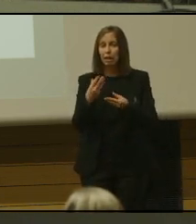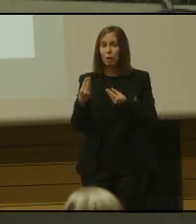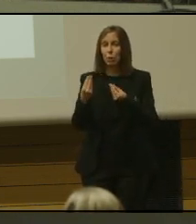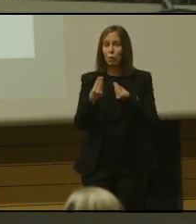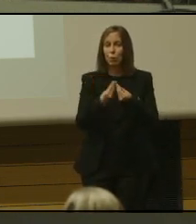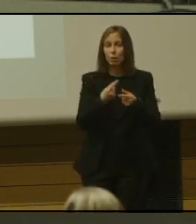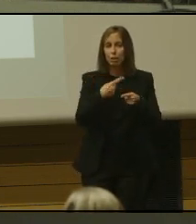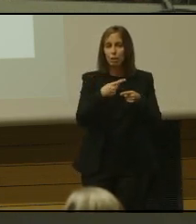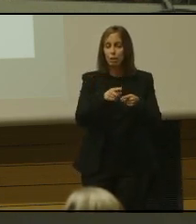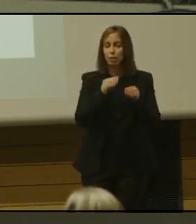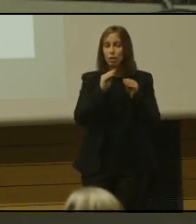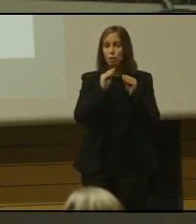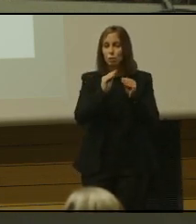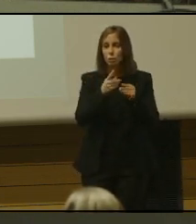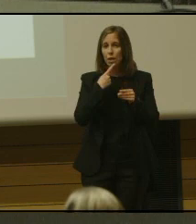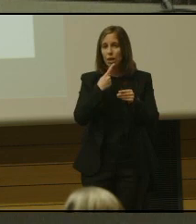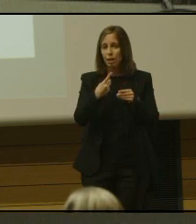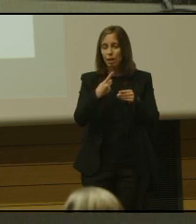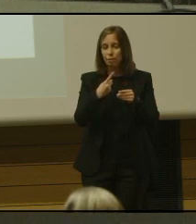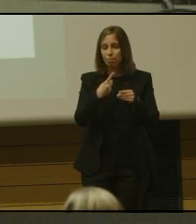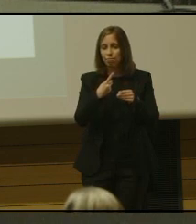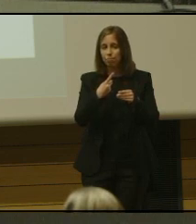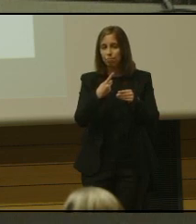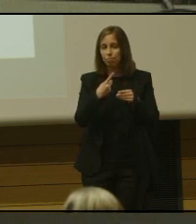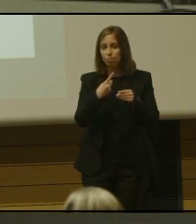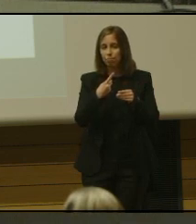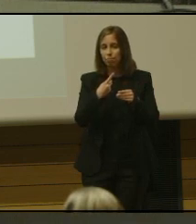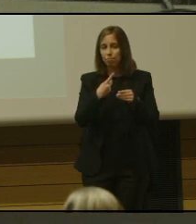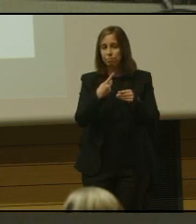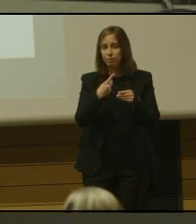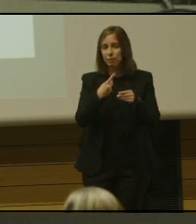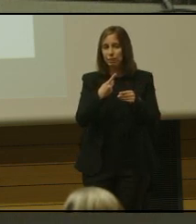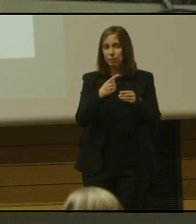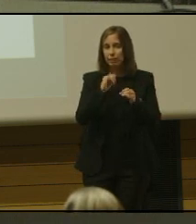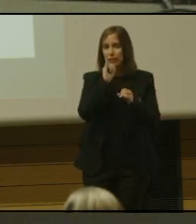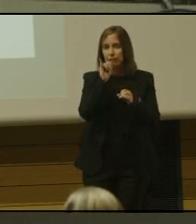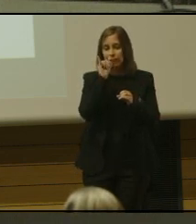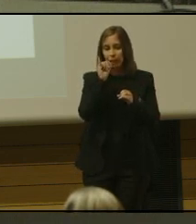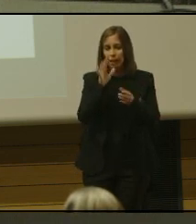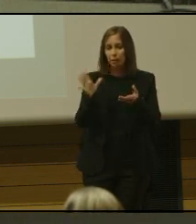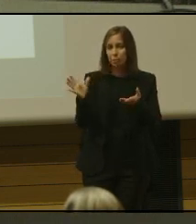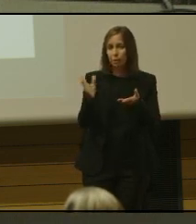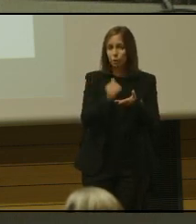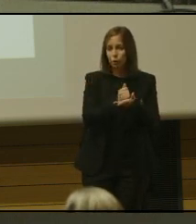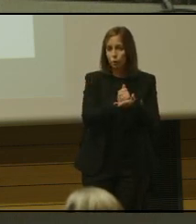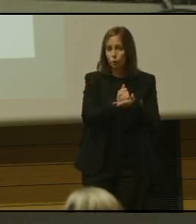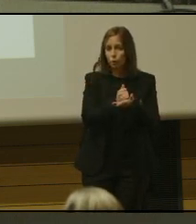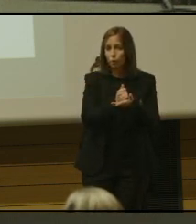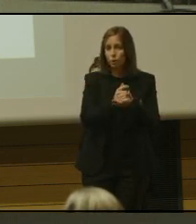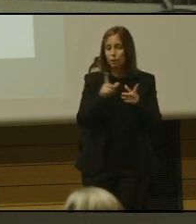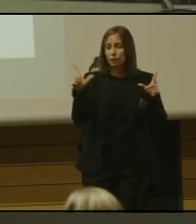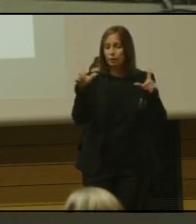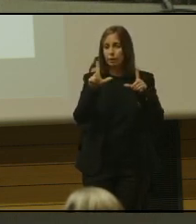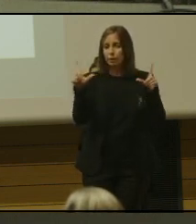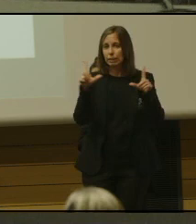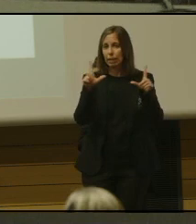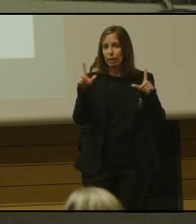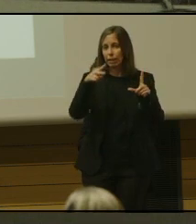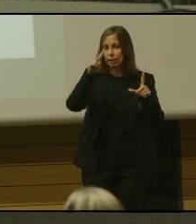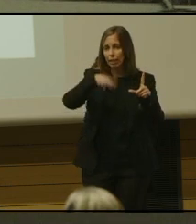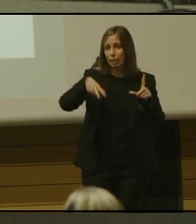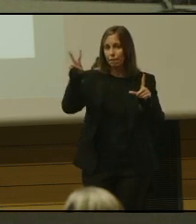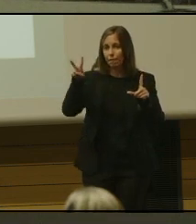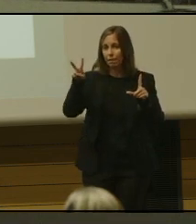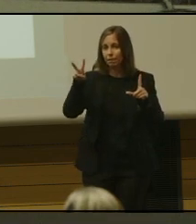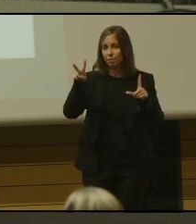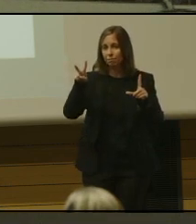en las cosas que hacen, igual lo que hay que decirles es, mira, todas estas Instagramers y todas estas de las series estas que veis de Netflix,